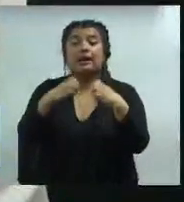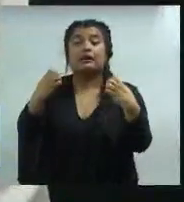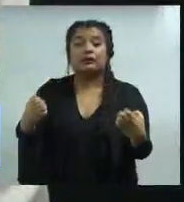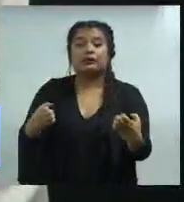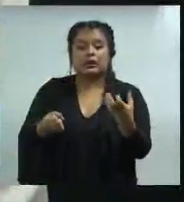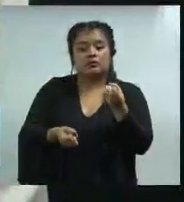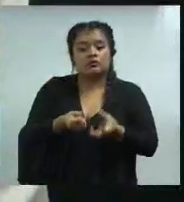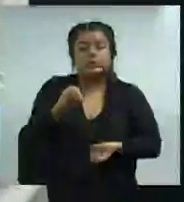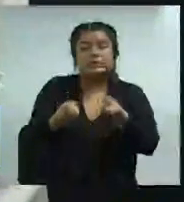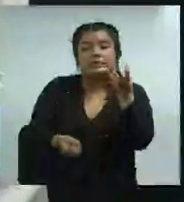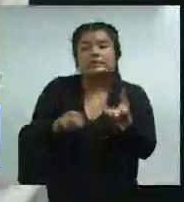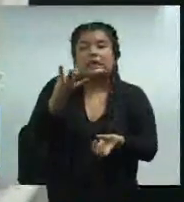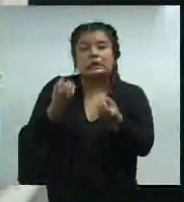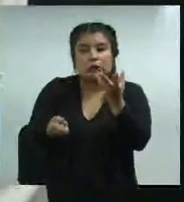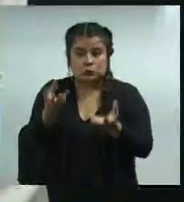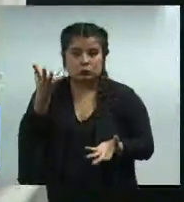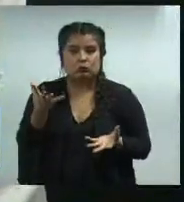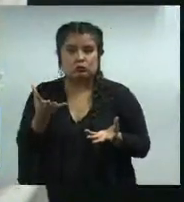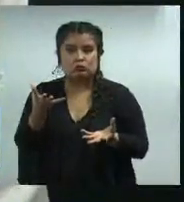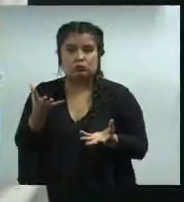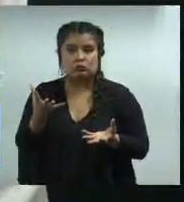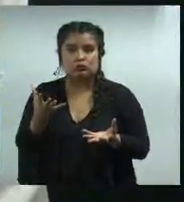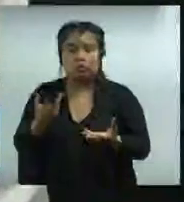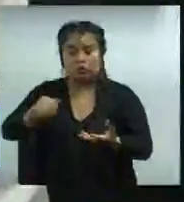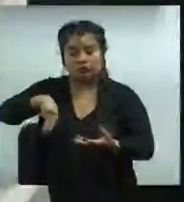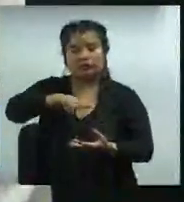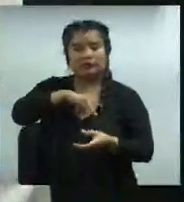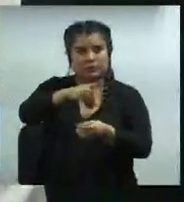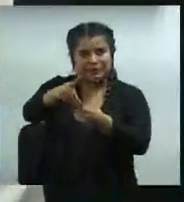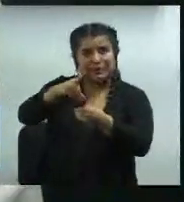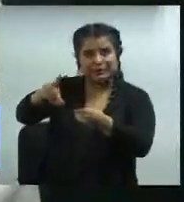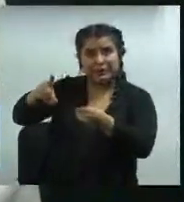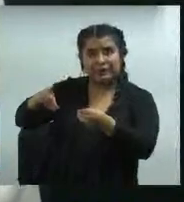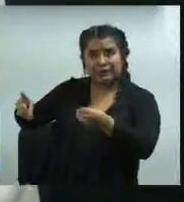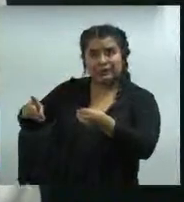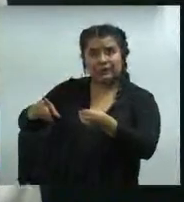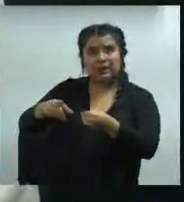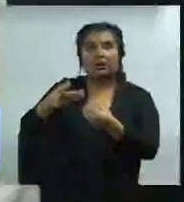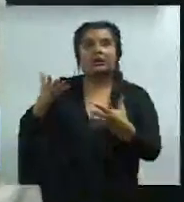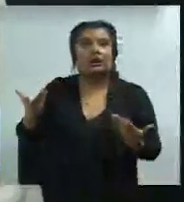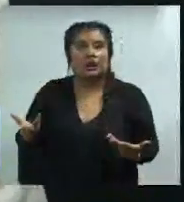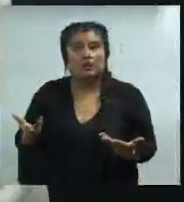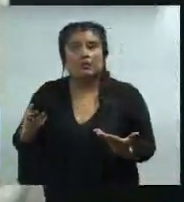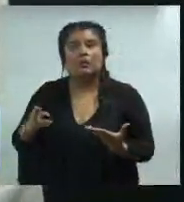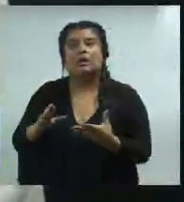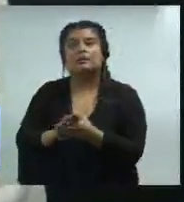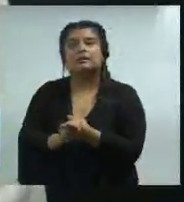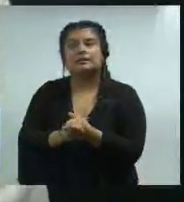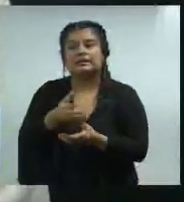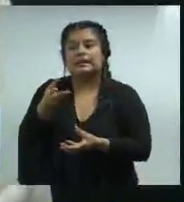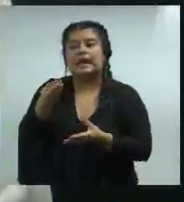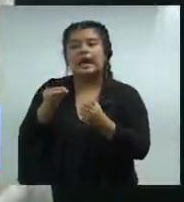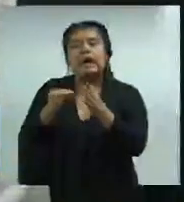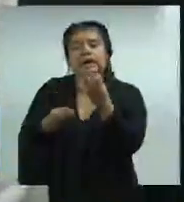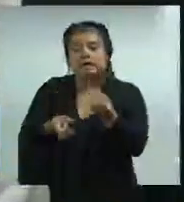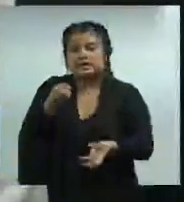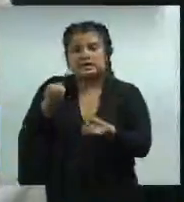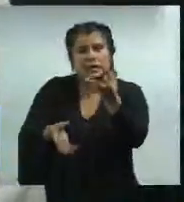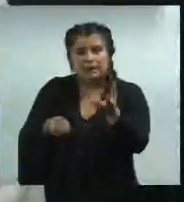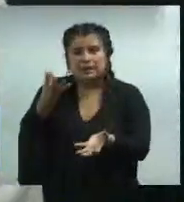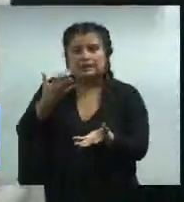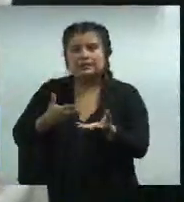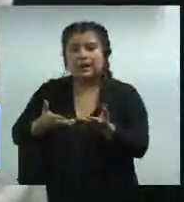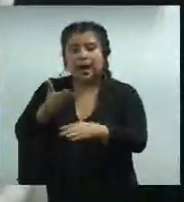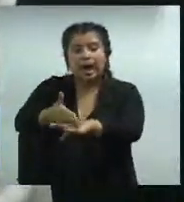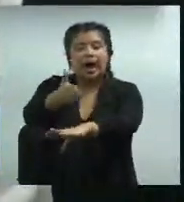incendios, y los que son de campo o somos de campo, sabemos que son por las famosas rosas o quemas. La gente antes